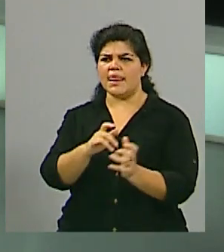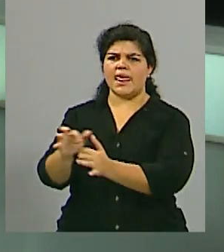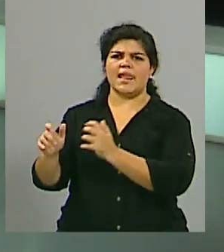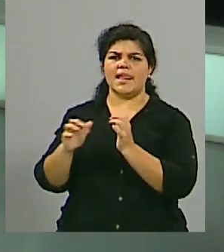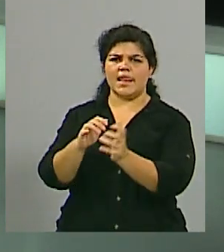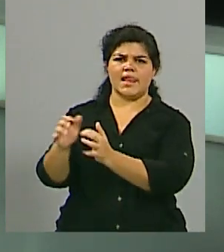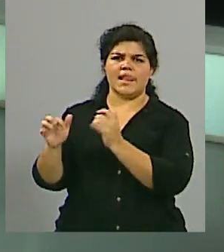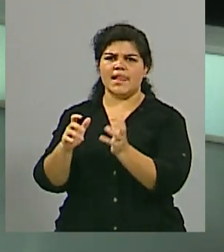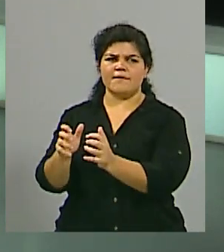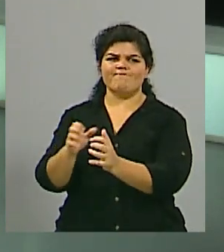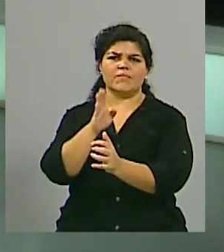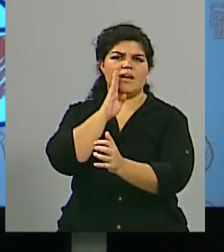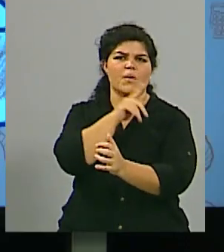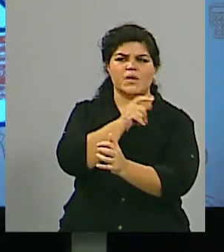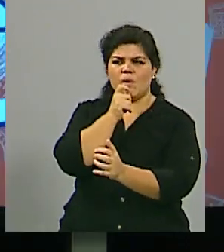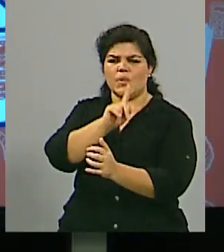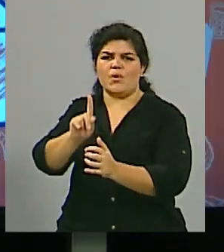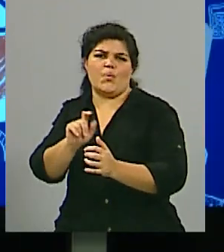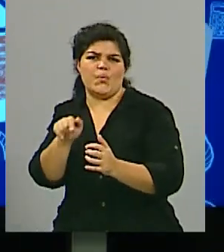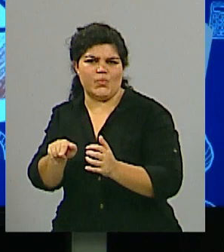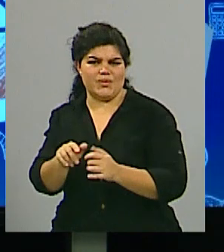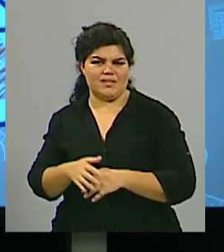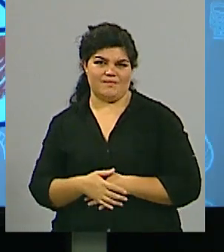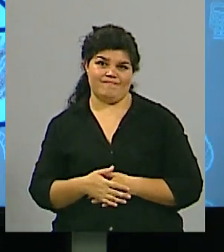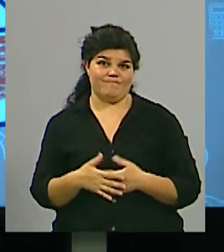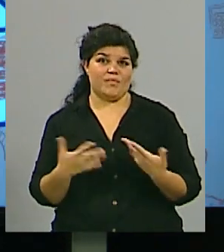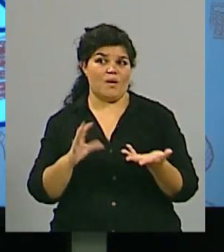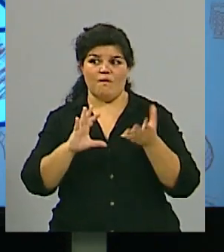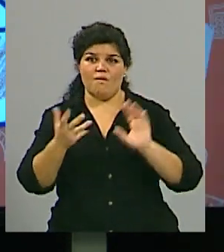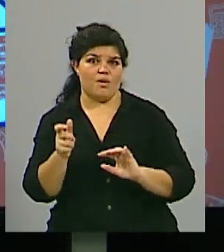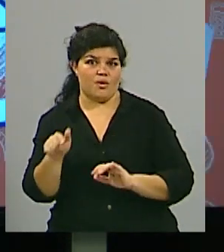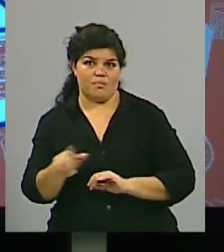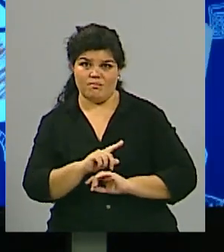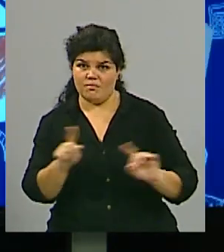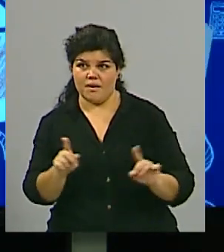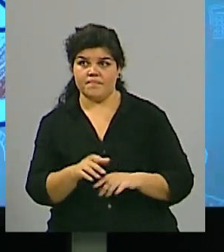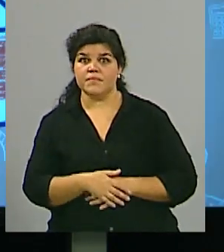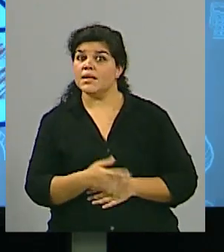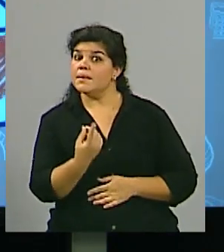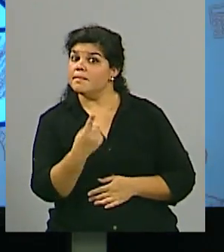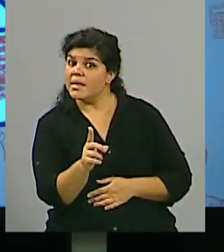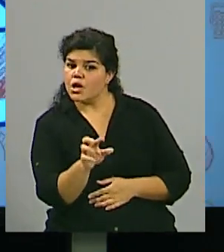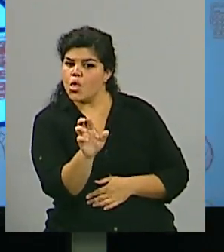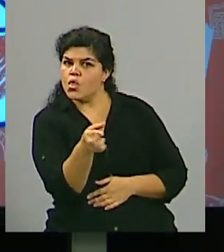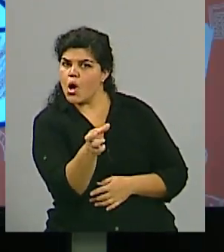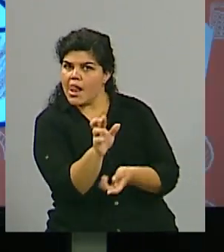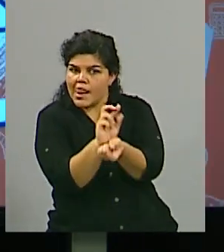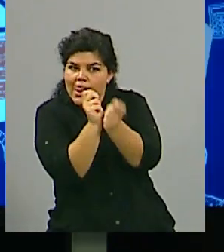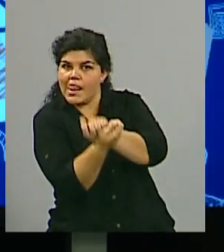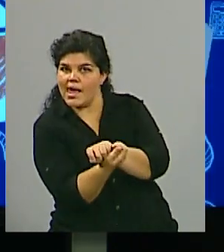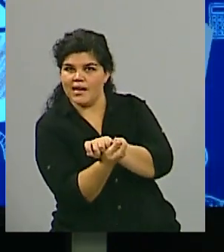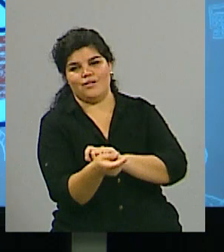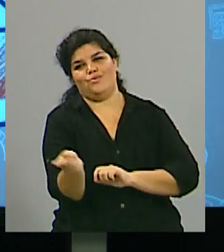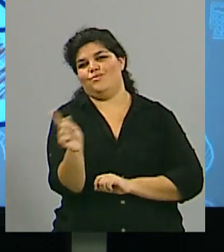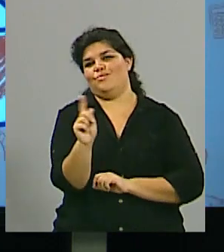esas características del sistema internacional. Lo cierto es que en ningún momento nadie habló de reemplazar al dólar, sino que